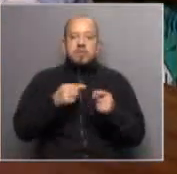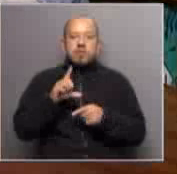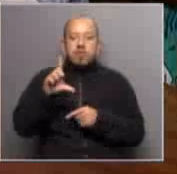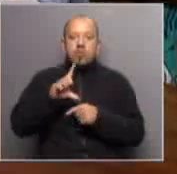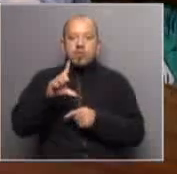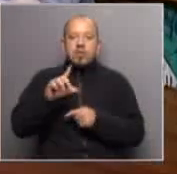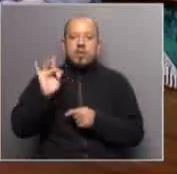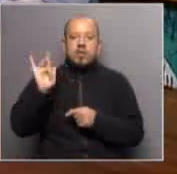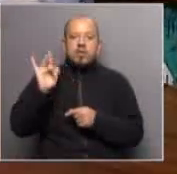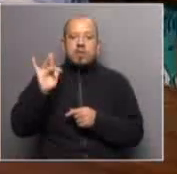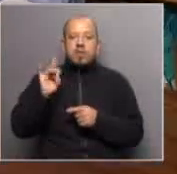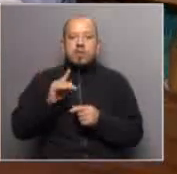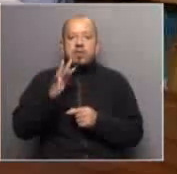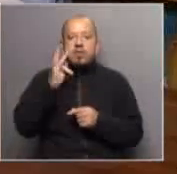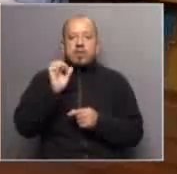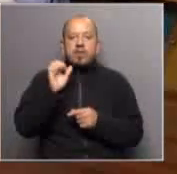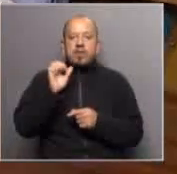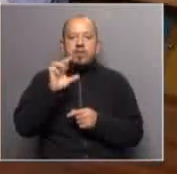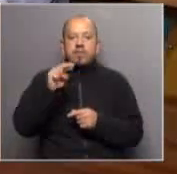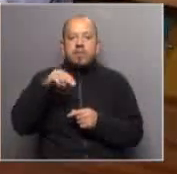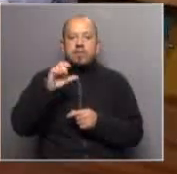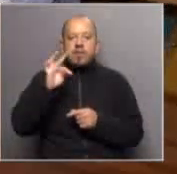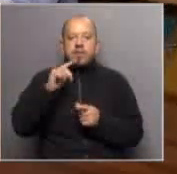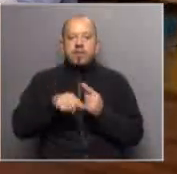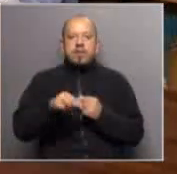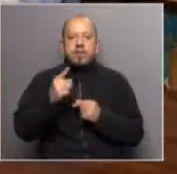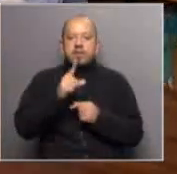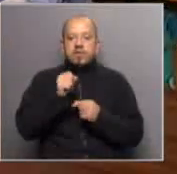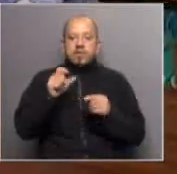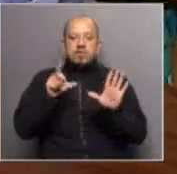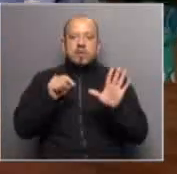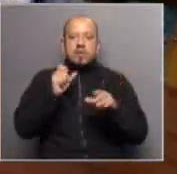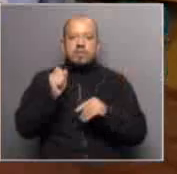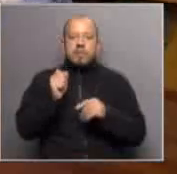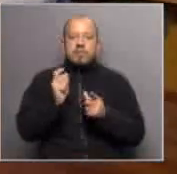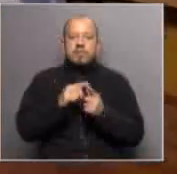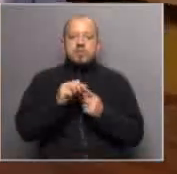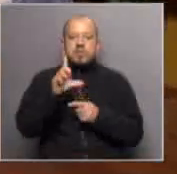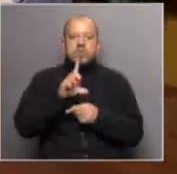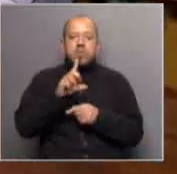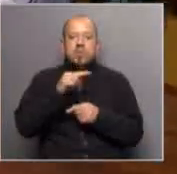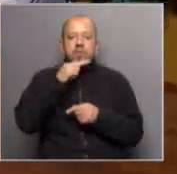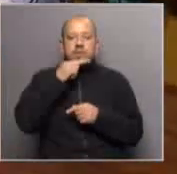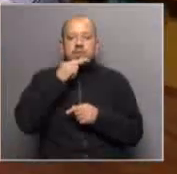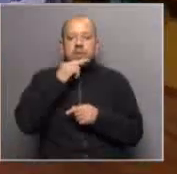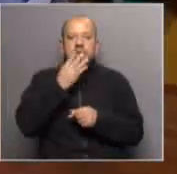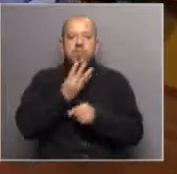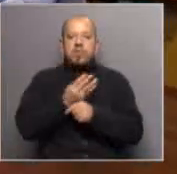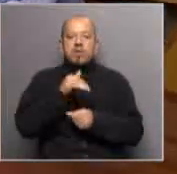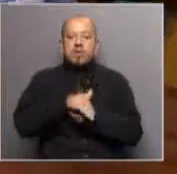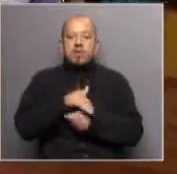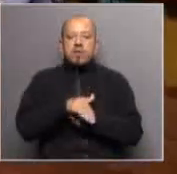los miércoles tenemos promo de Fernet bastante barata, 2 Fernet por 170 pesos. Y de lunes a viernes a partir de las 4 de la tarde,